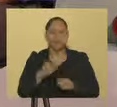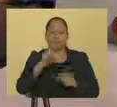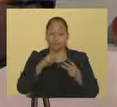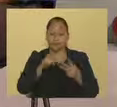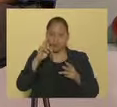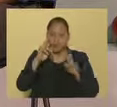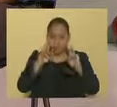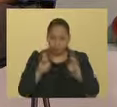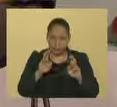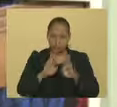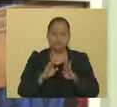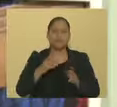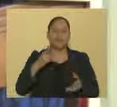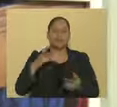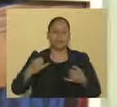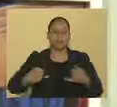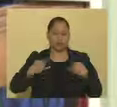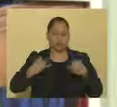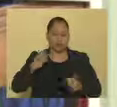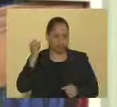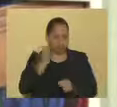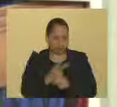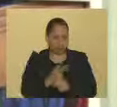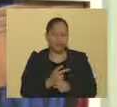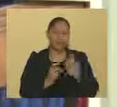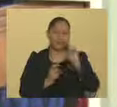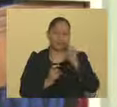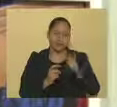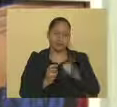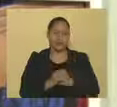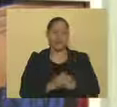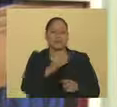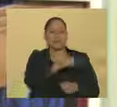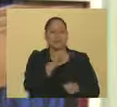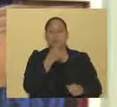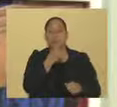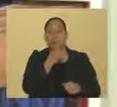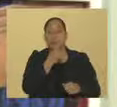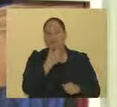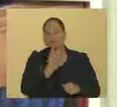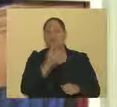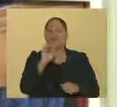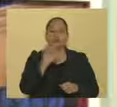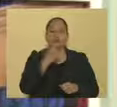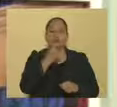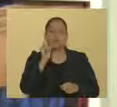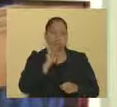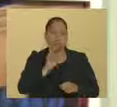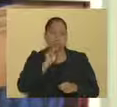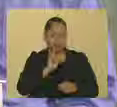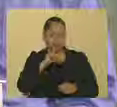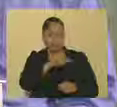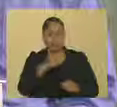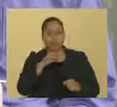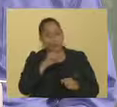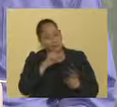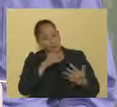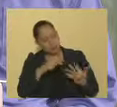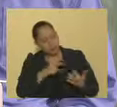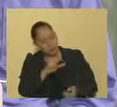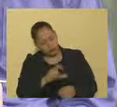pubertad precoz, es que inicia el niño o la niña a tener estos